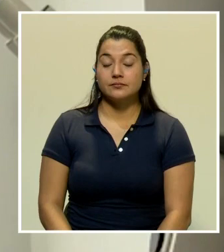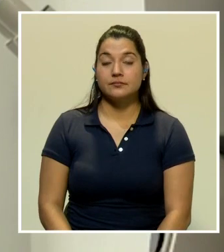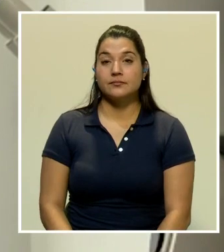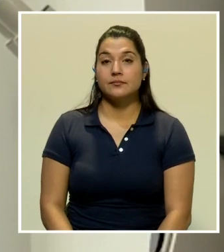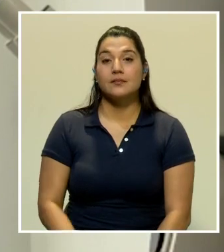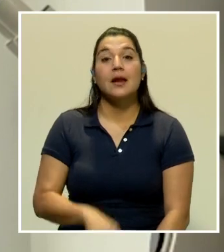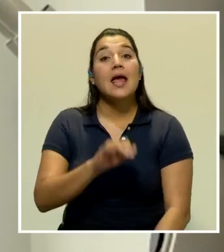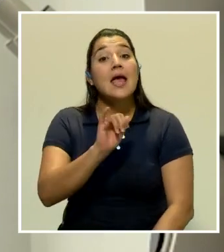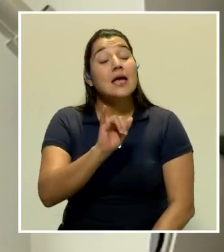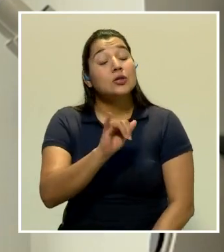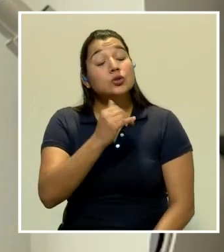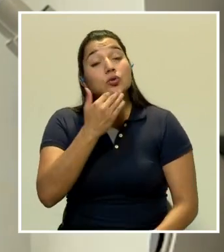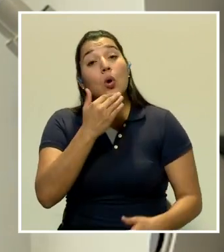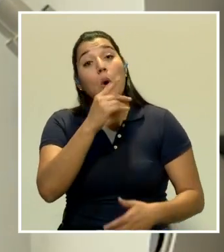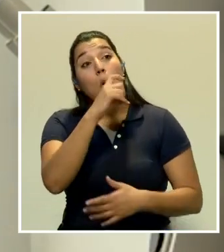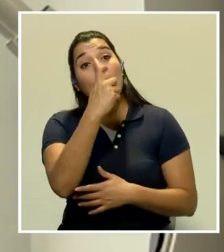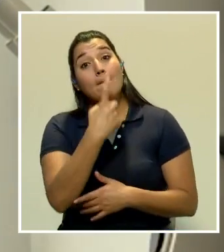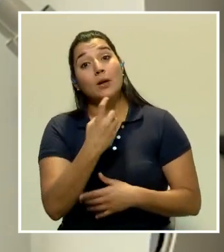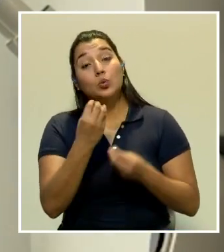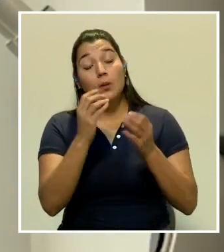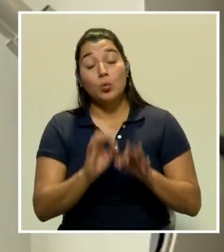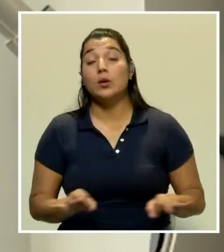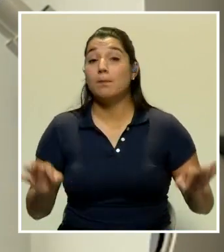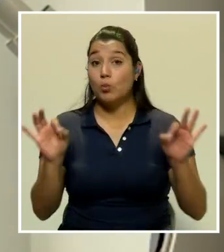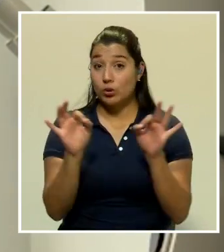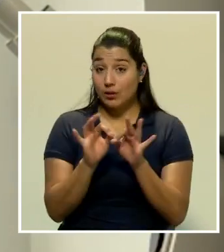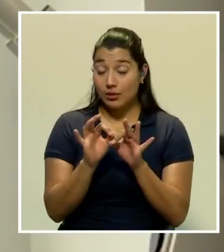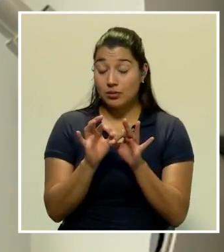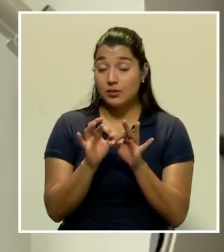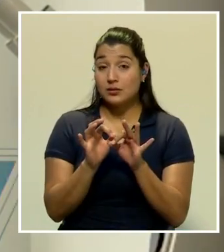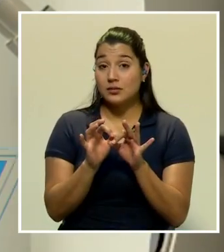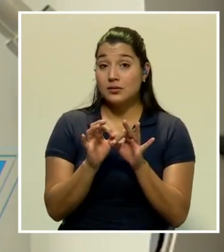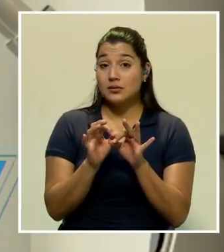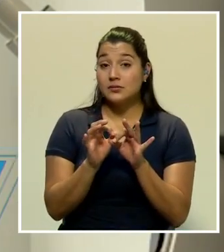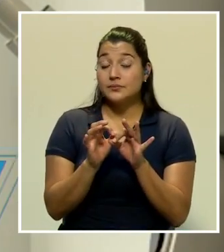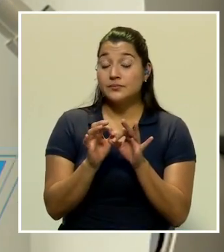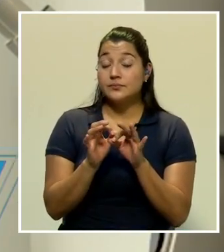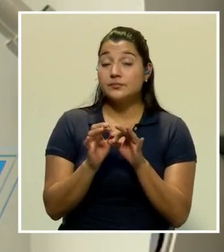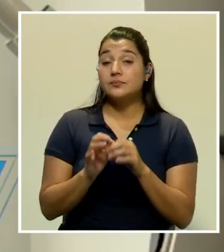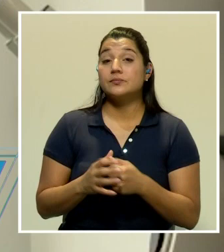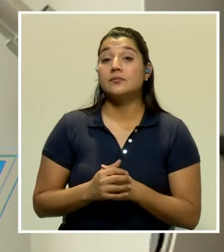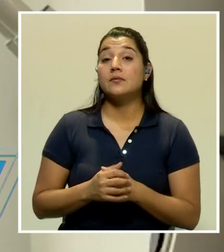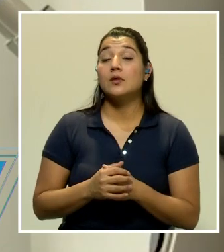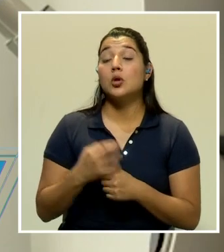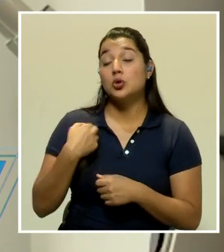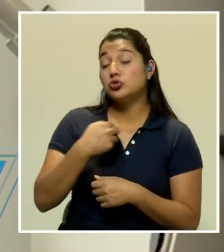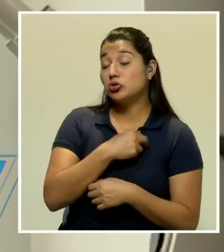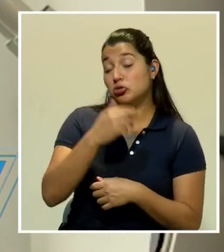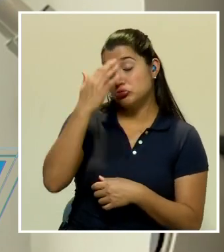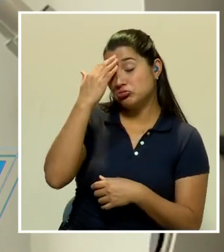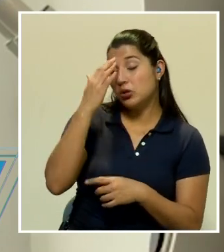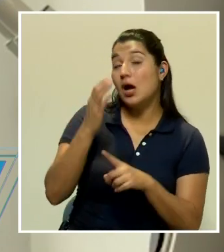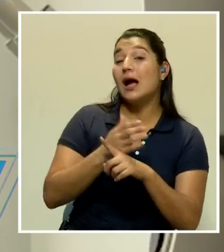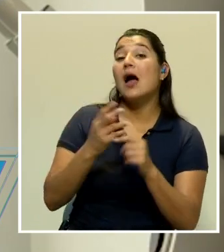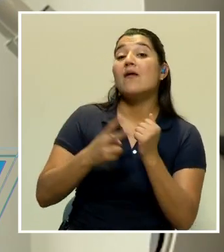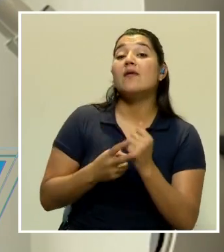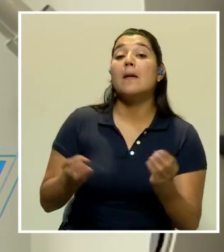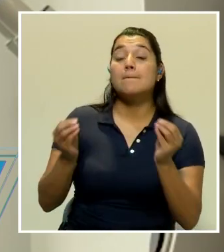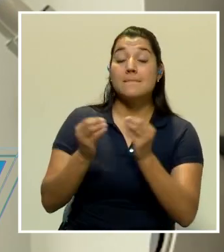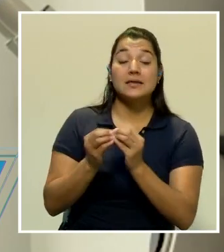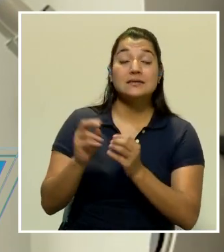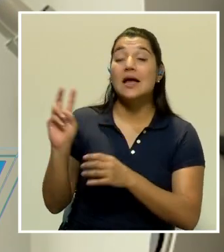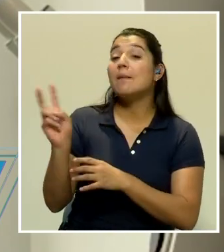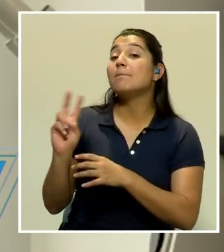Es una pregunta muy importante. De hecho, sabemos cada vez más que el virus es